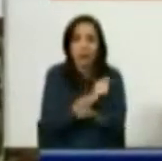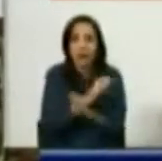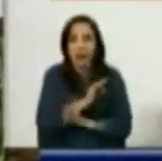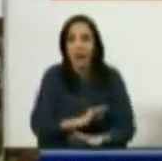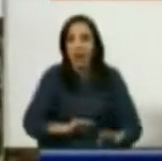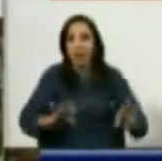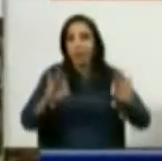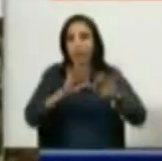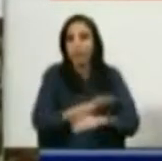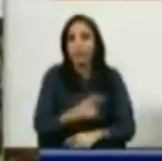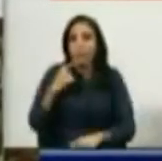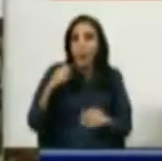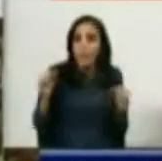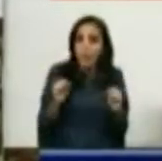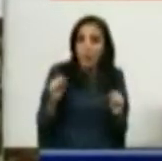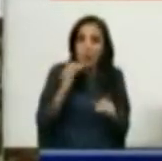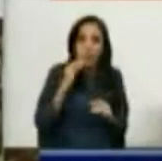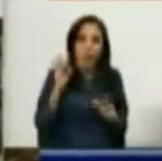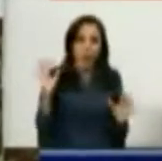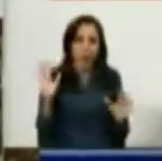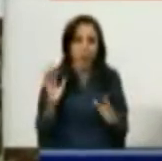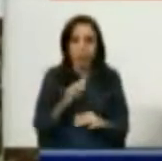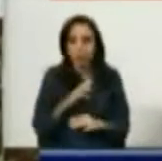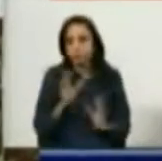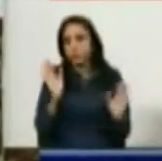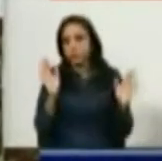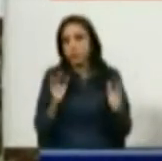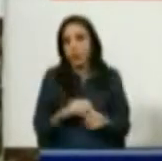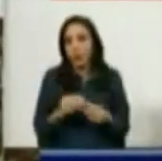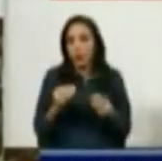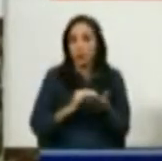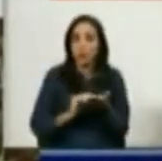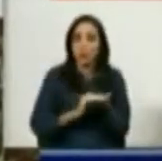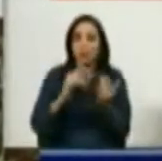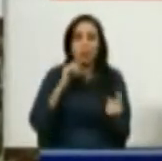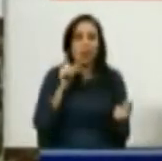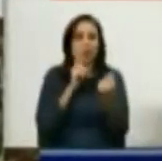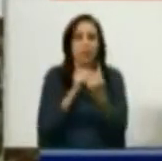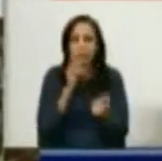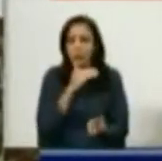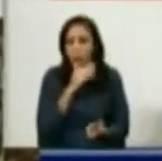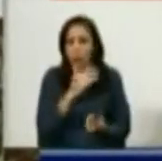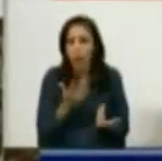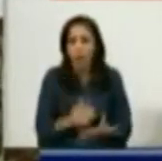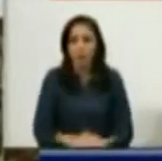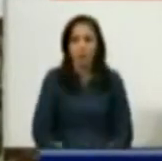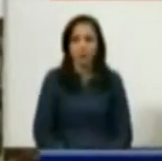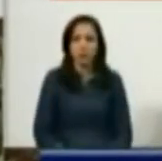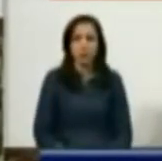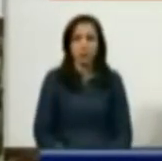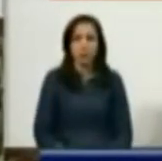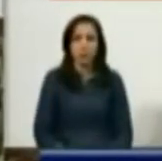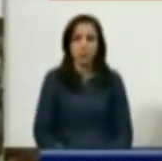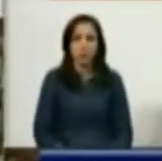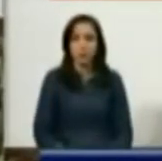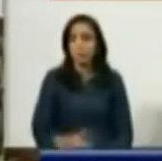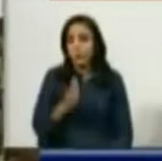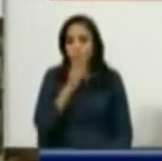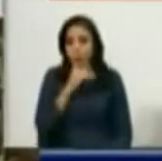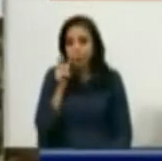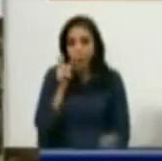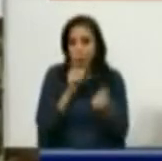Jason no estuviera allá en Mérida Ah bueno Imagínese quién atiende al pueblo de Mérida nadie